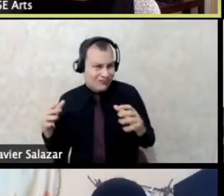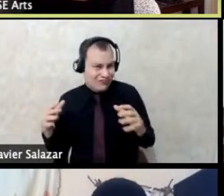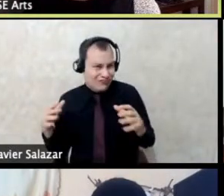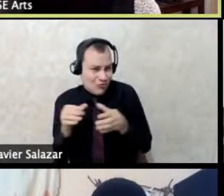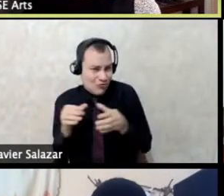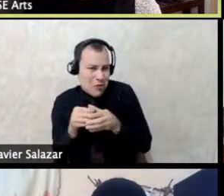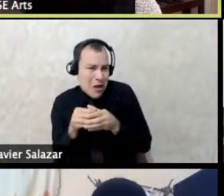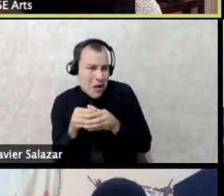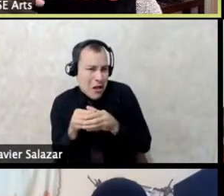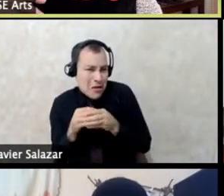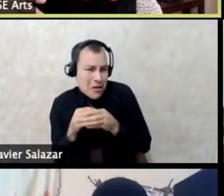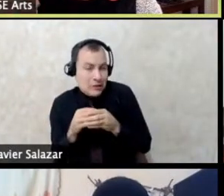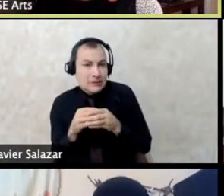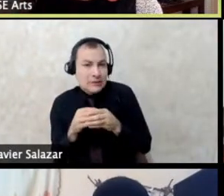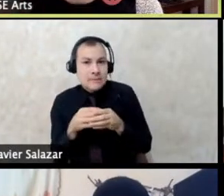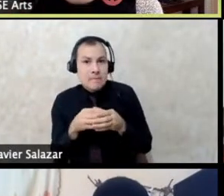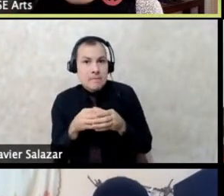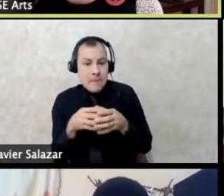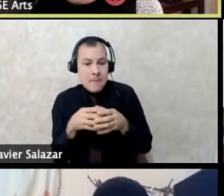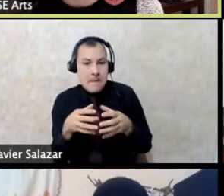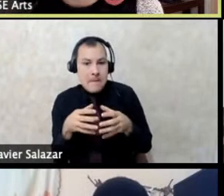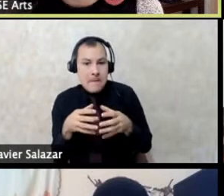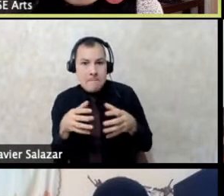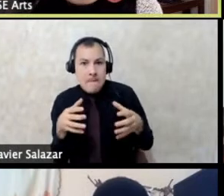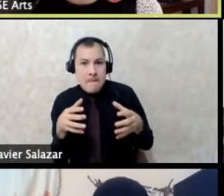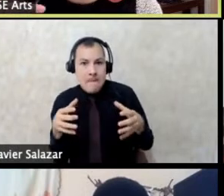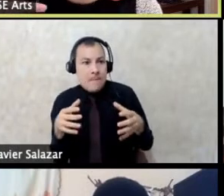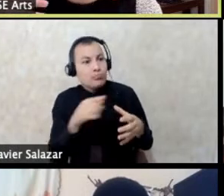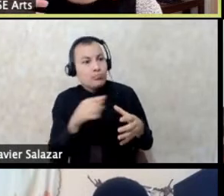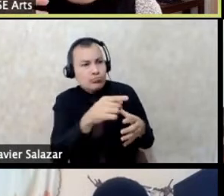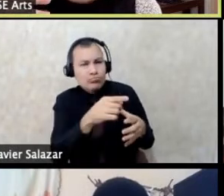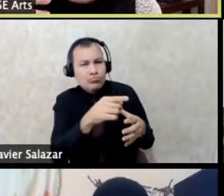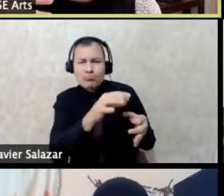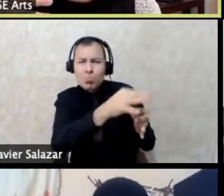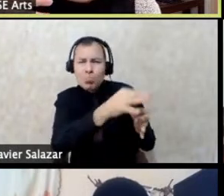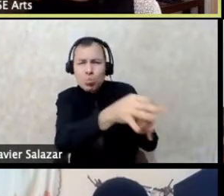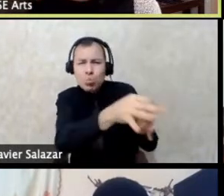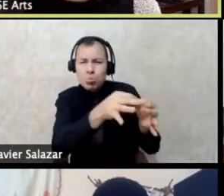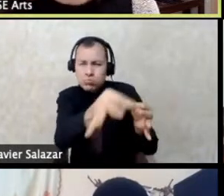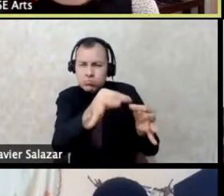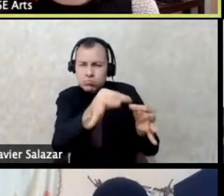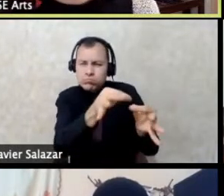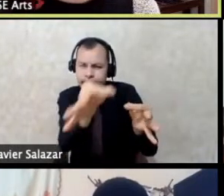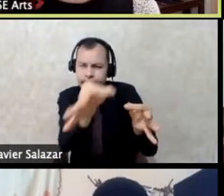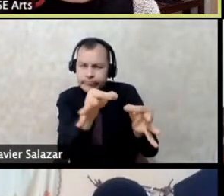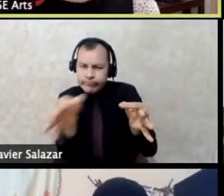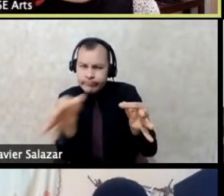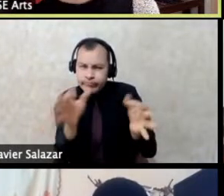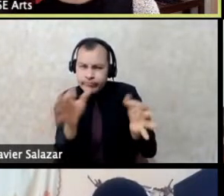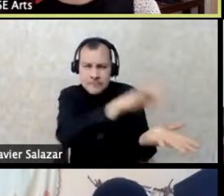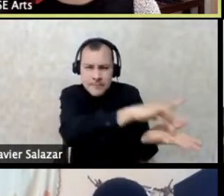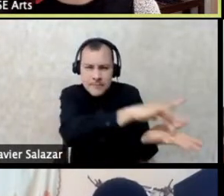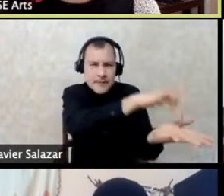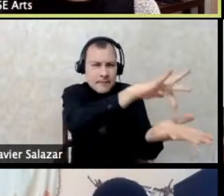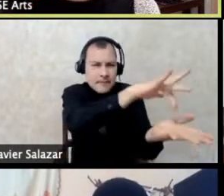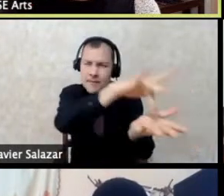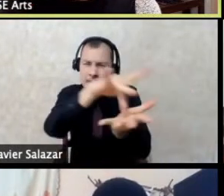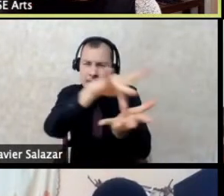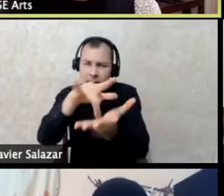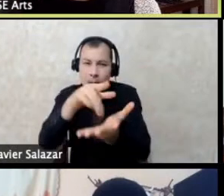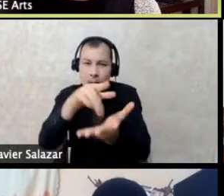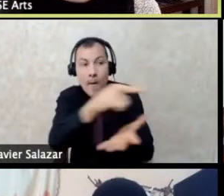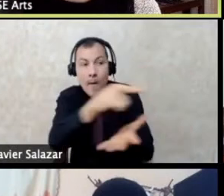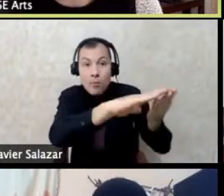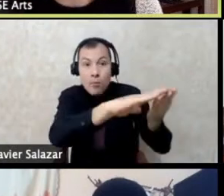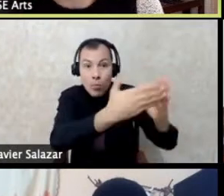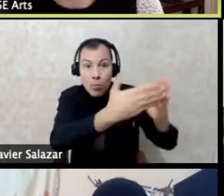donde íbamos a las comunidades, hacíamos un involucramiento comunitario que nos permitía tener conversaciones acerca,